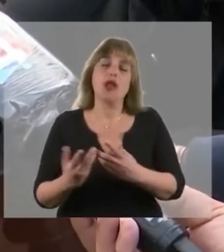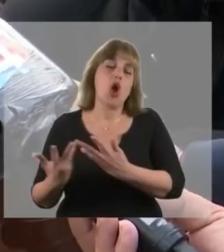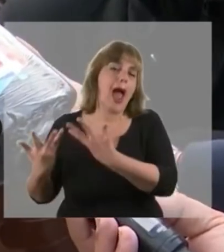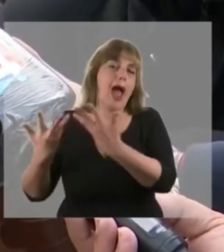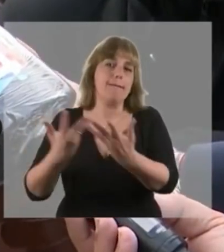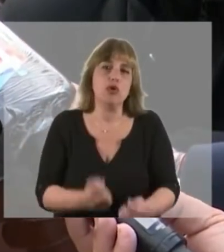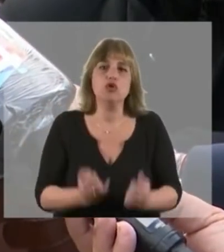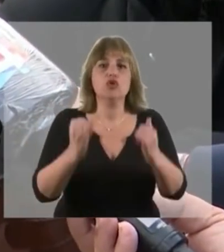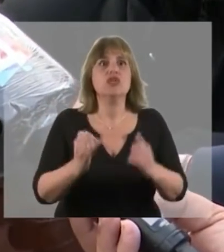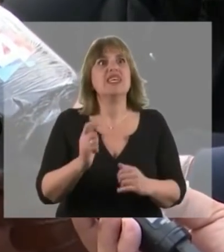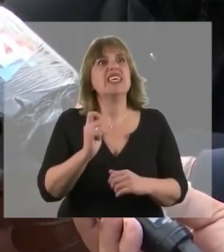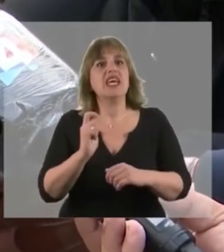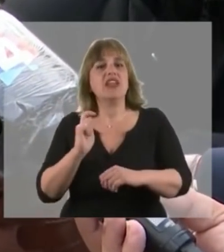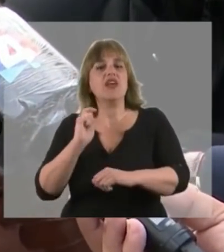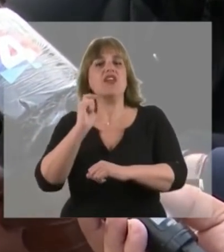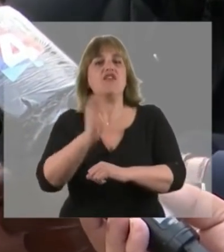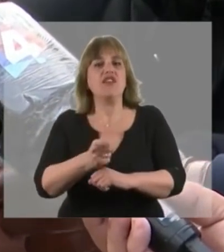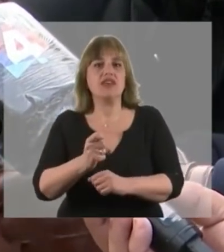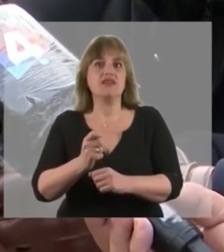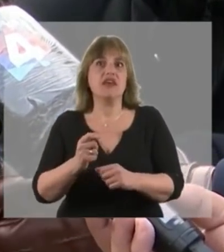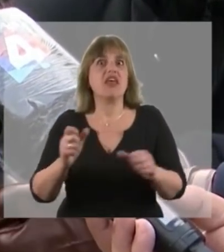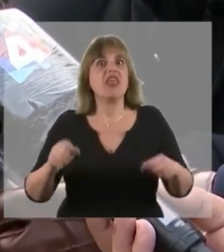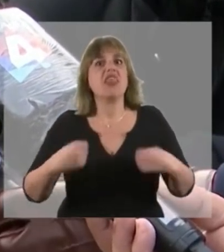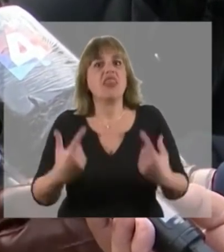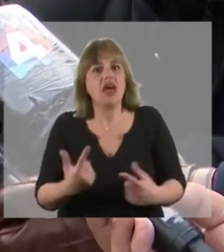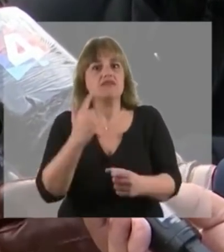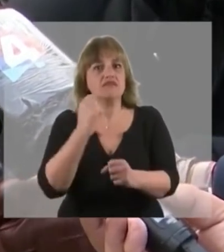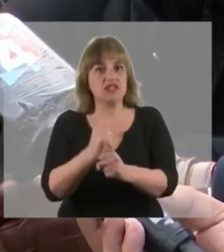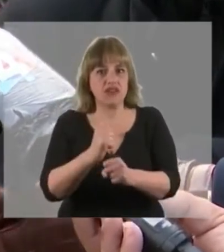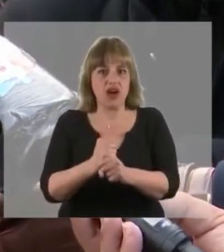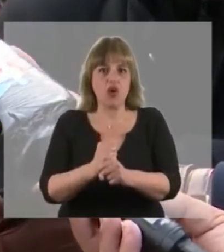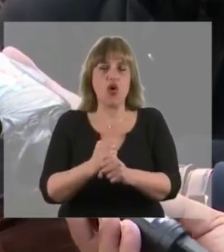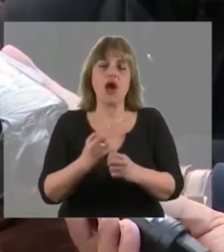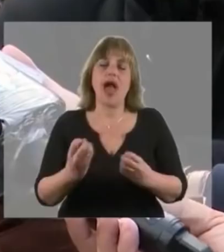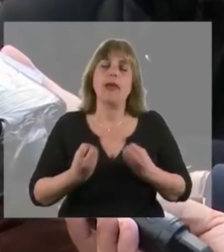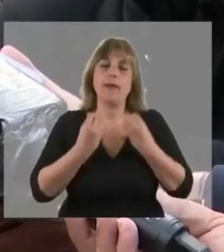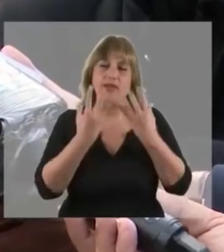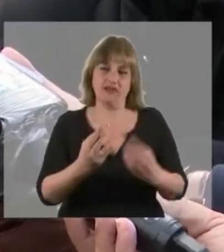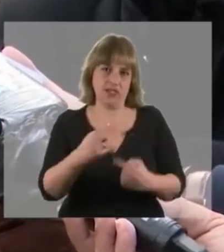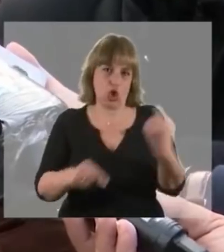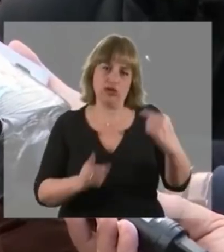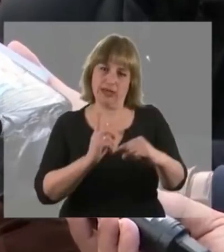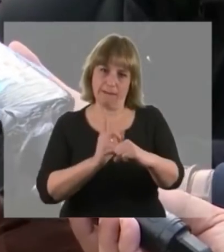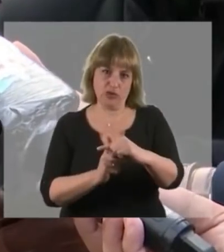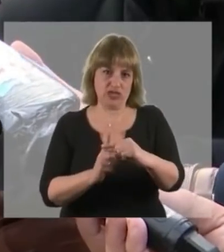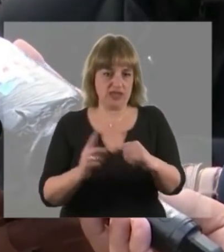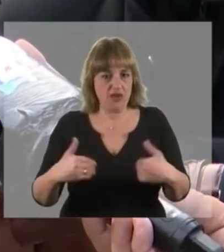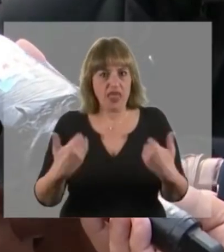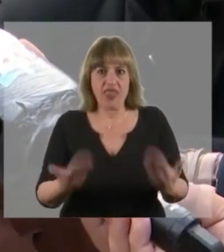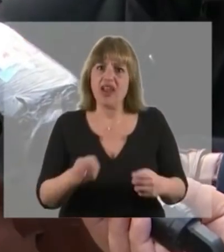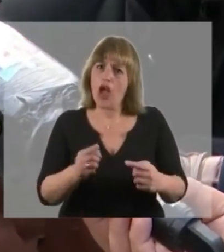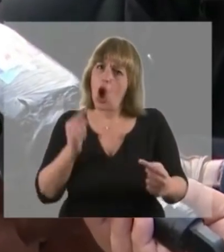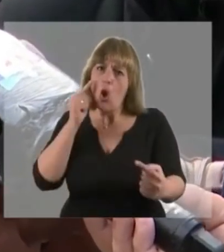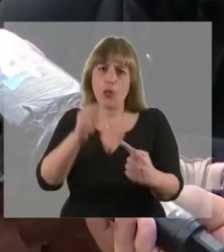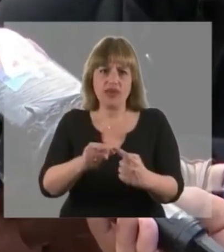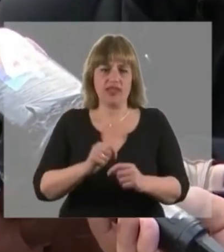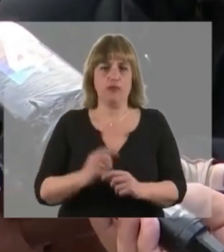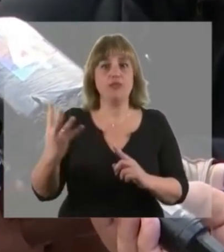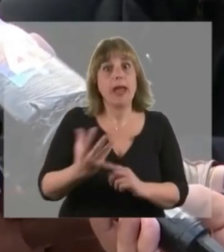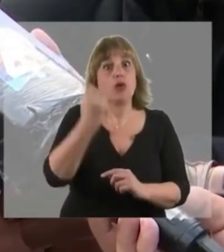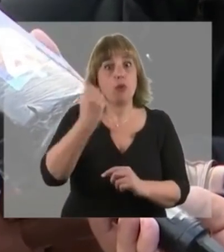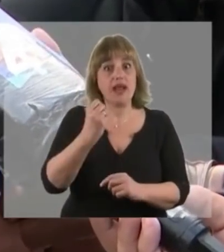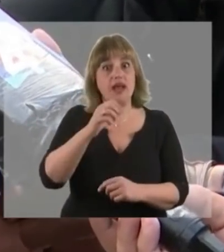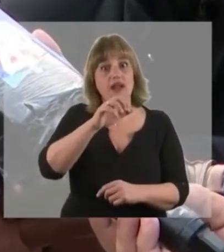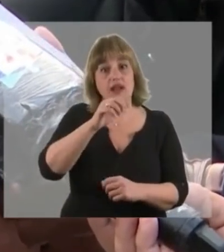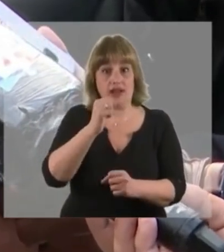económico, todos los estímulos van a ser para que quien invierte y dé trabajo tenga beneficios. Quien invierte y dé trabajo tenga beneficios. Ahí va la